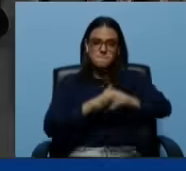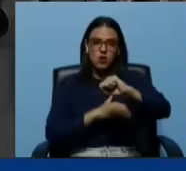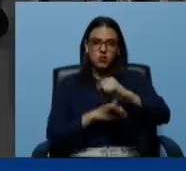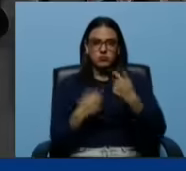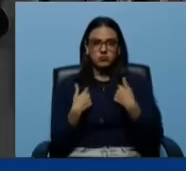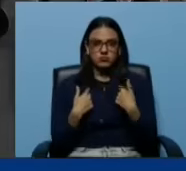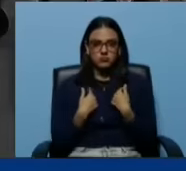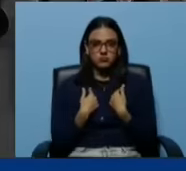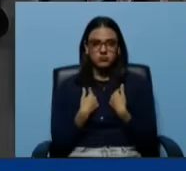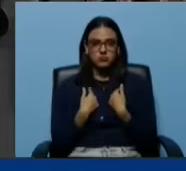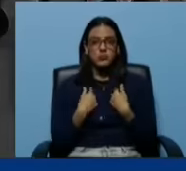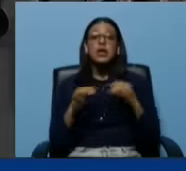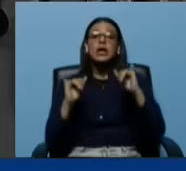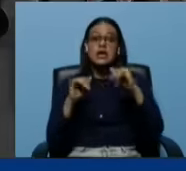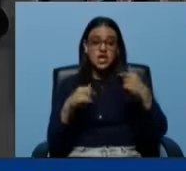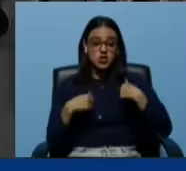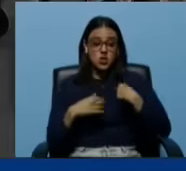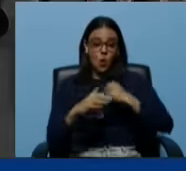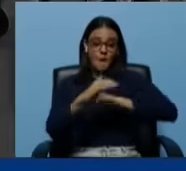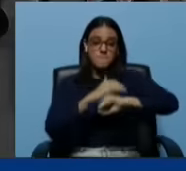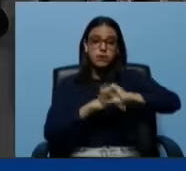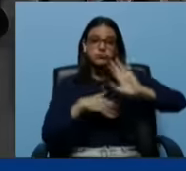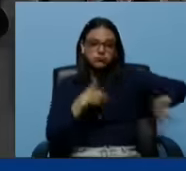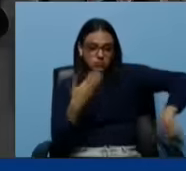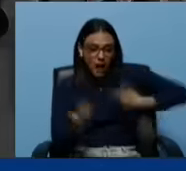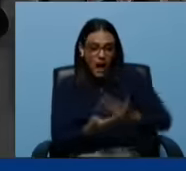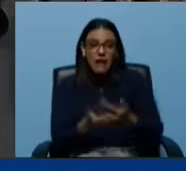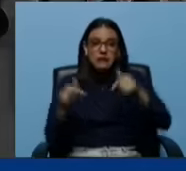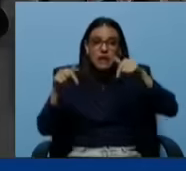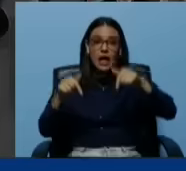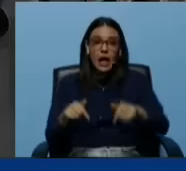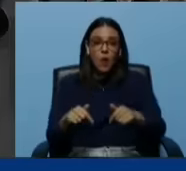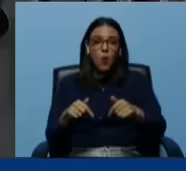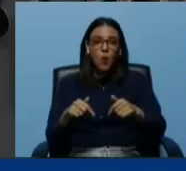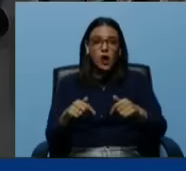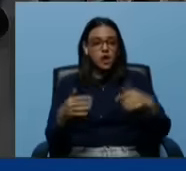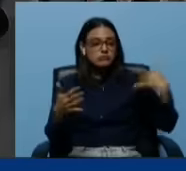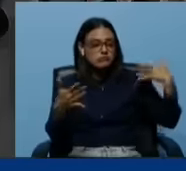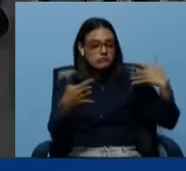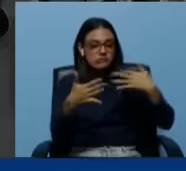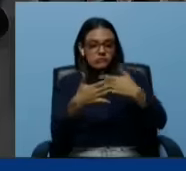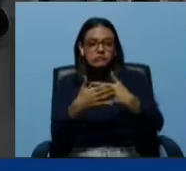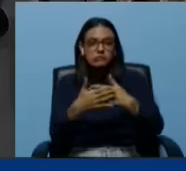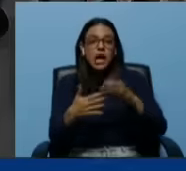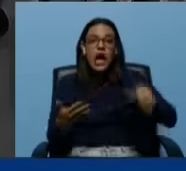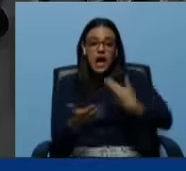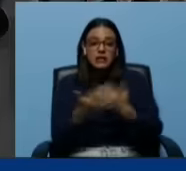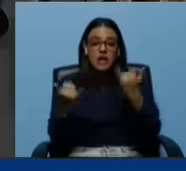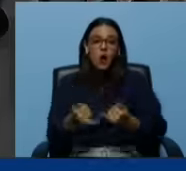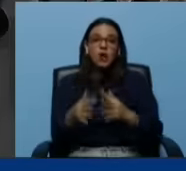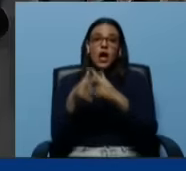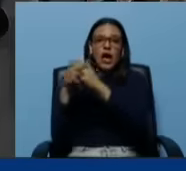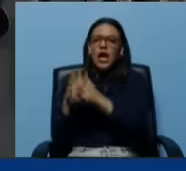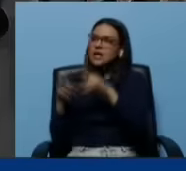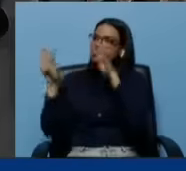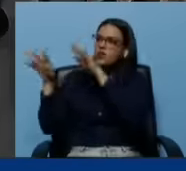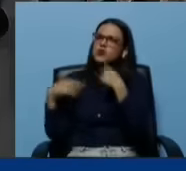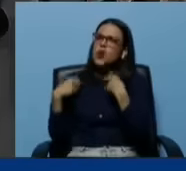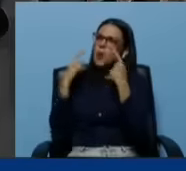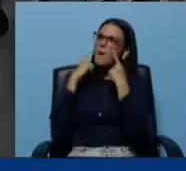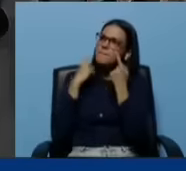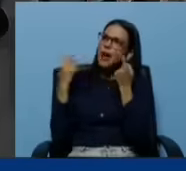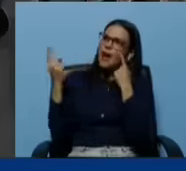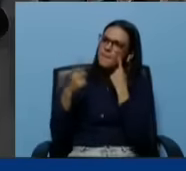1946, y durante todos mis años aquí en este planeta, los Estados Unidos de América